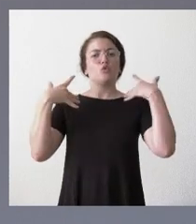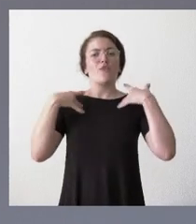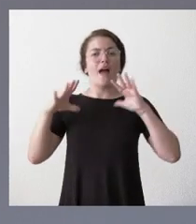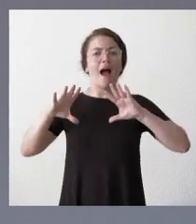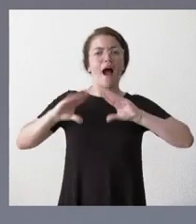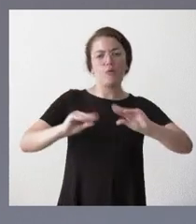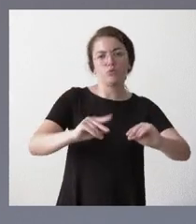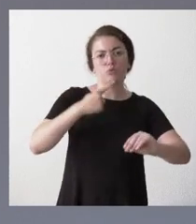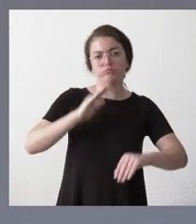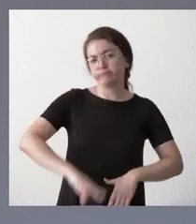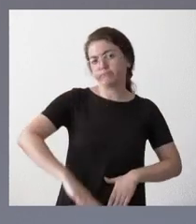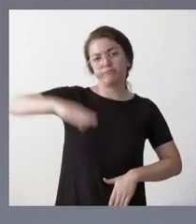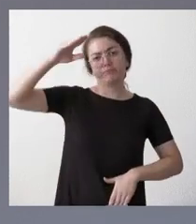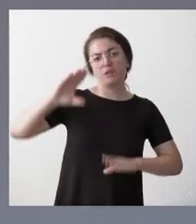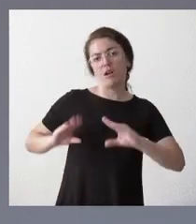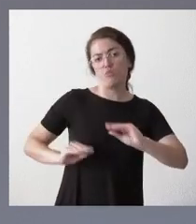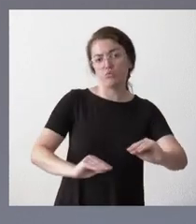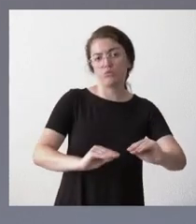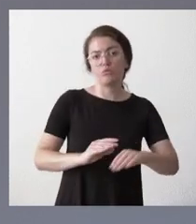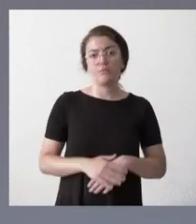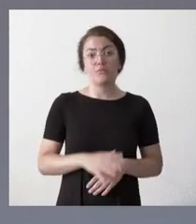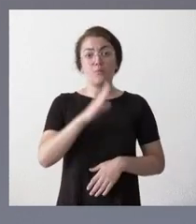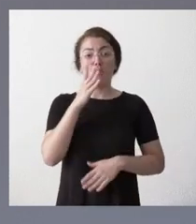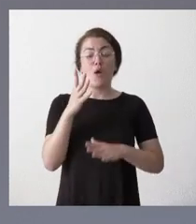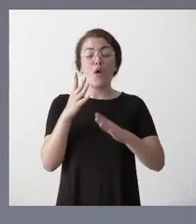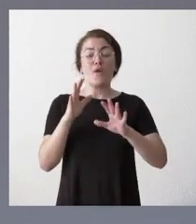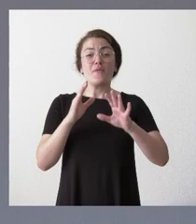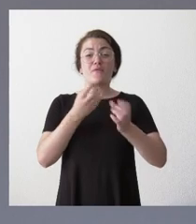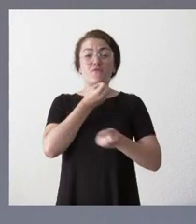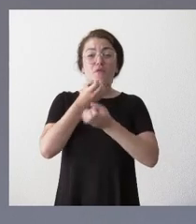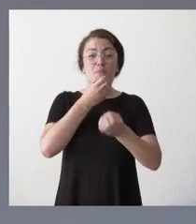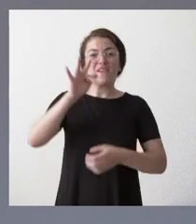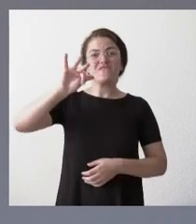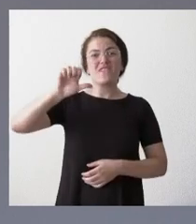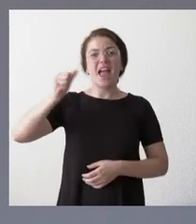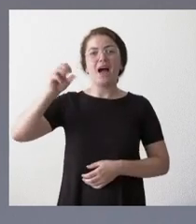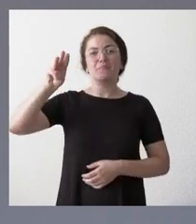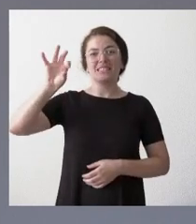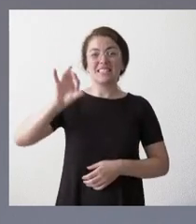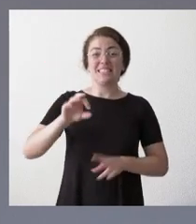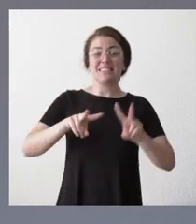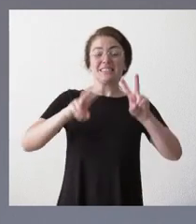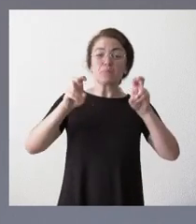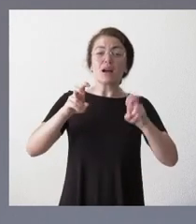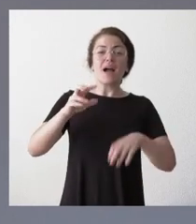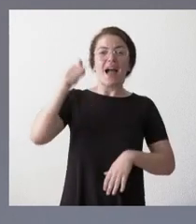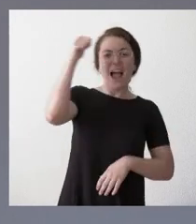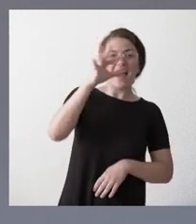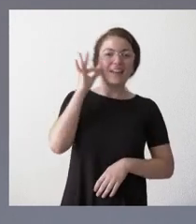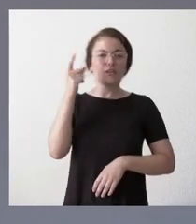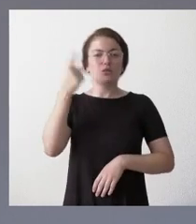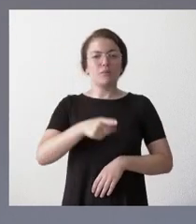a lo largo de su vida. El informe es de FEAPS de Castilla y León, Género y Discapacidad Intelectual en Castilla y